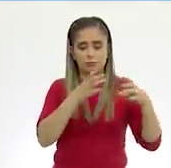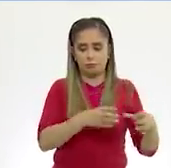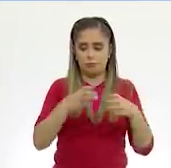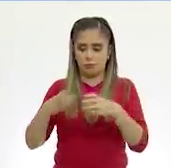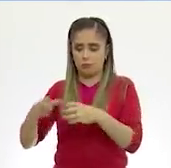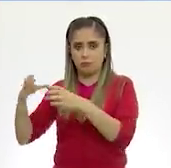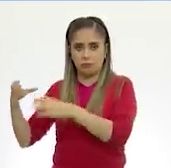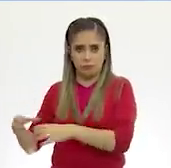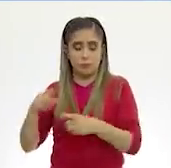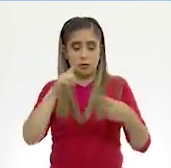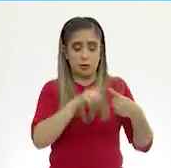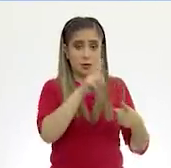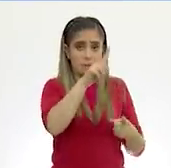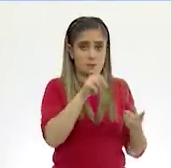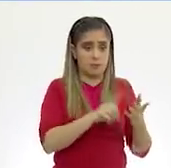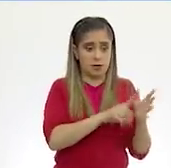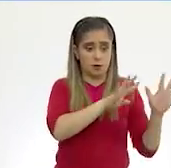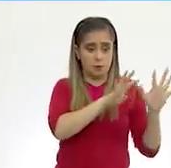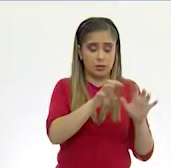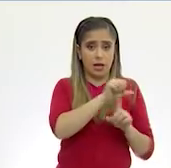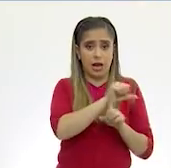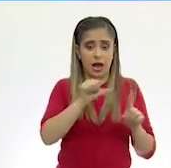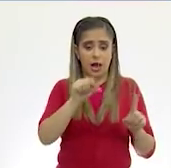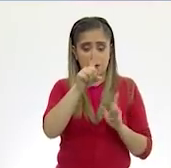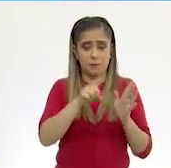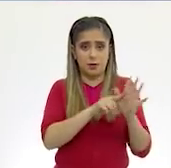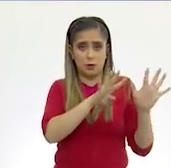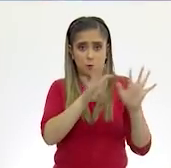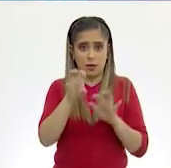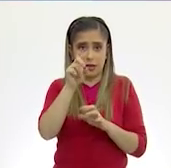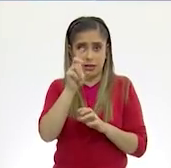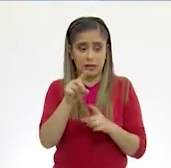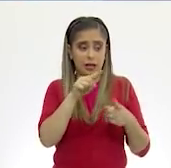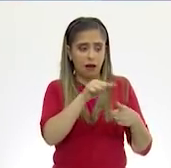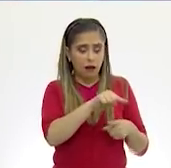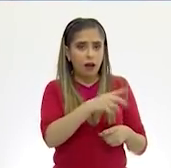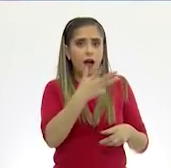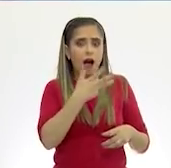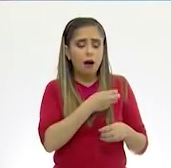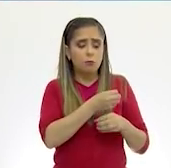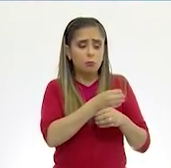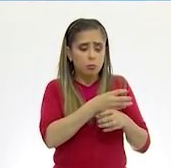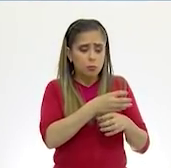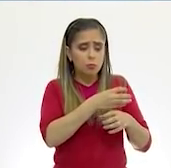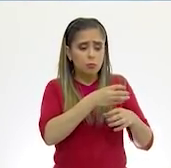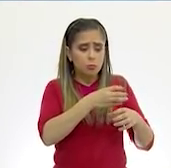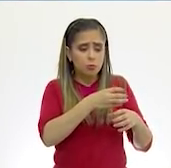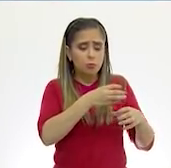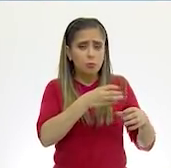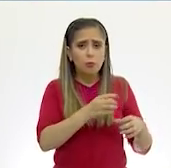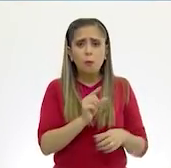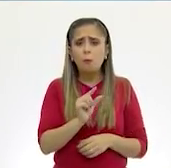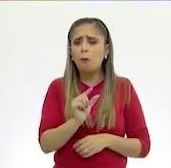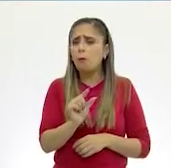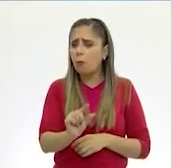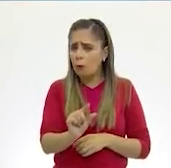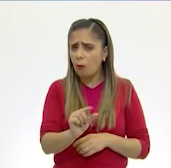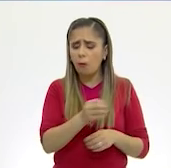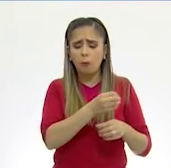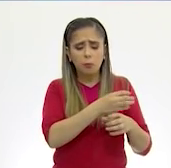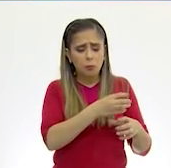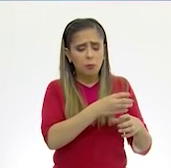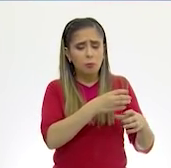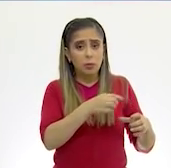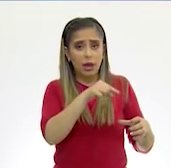La primera, de 1900 a 1930, en la que se observó un lento crecimiento de la población. En esta etapa hay